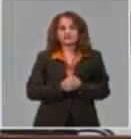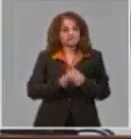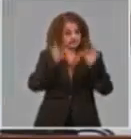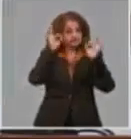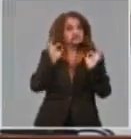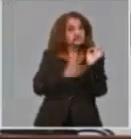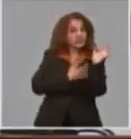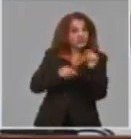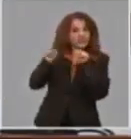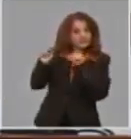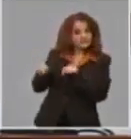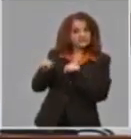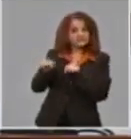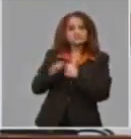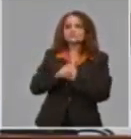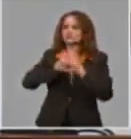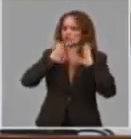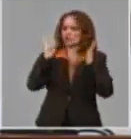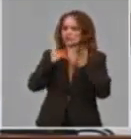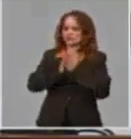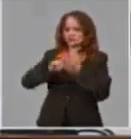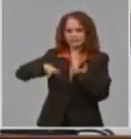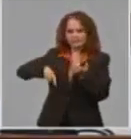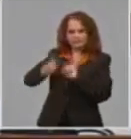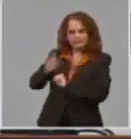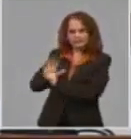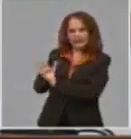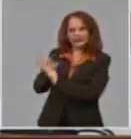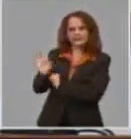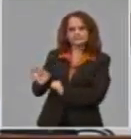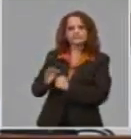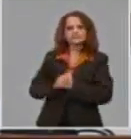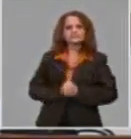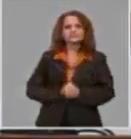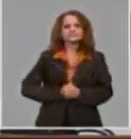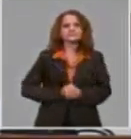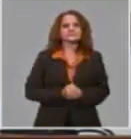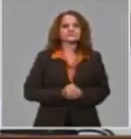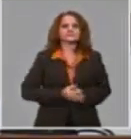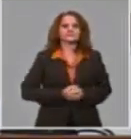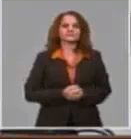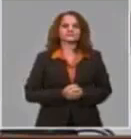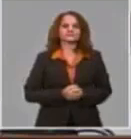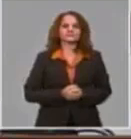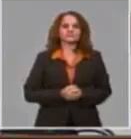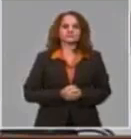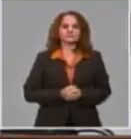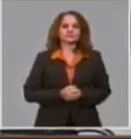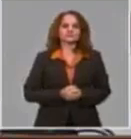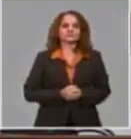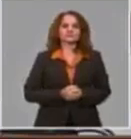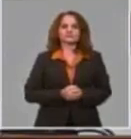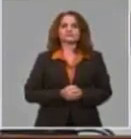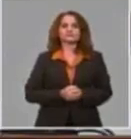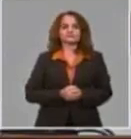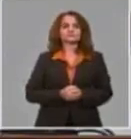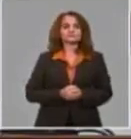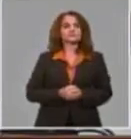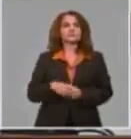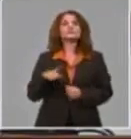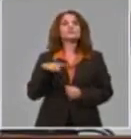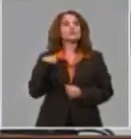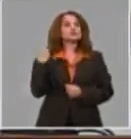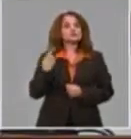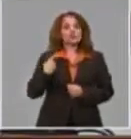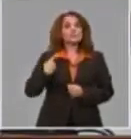que tenemos y las vamos a enfrentar. Y las vamos a enfrentar. Vamos a actuar contra los que acaparan mercancía